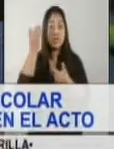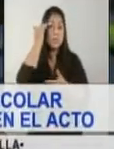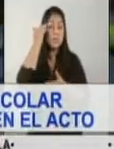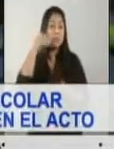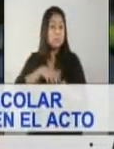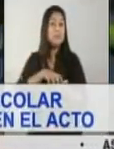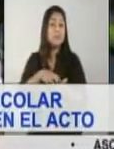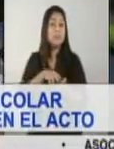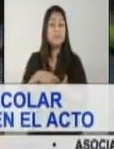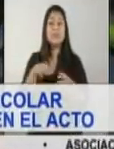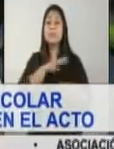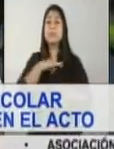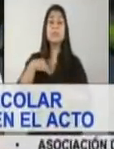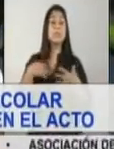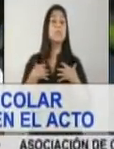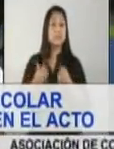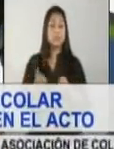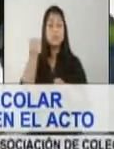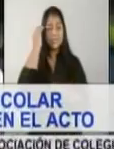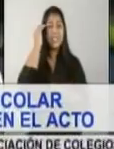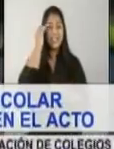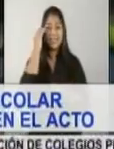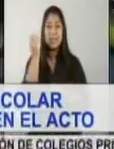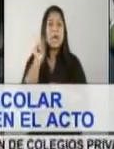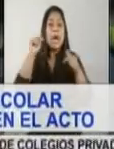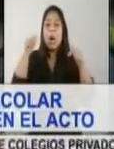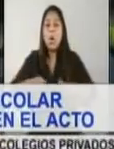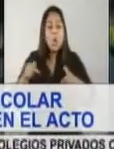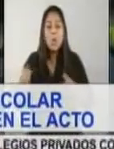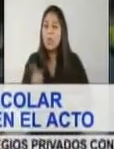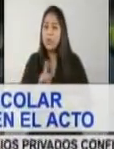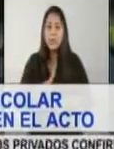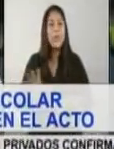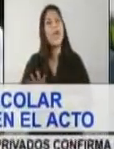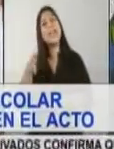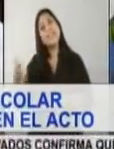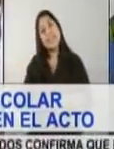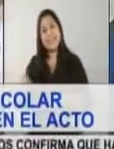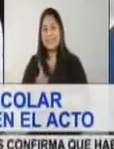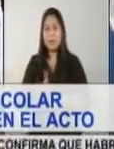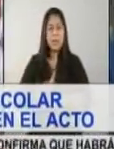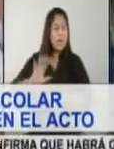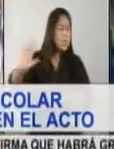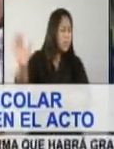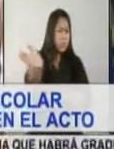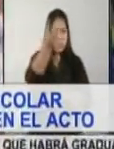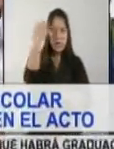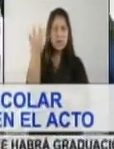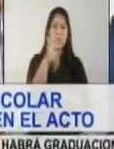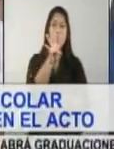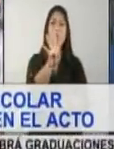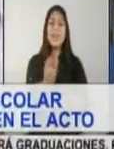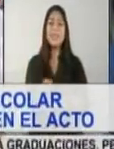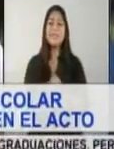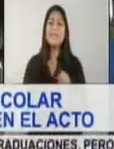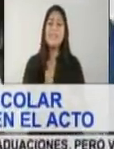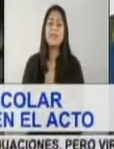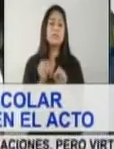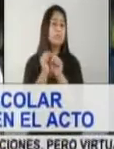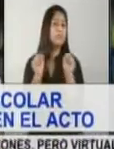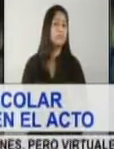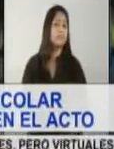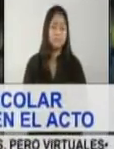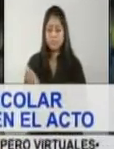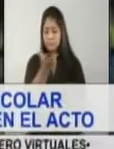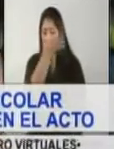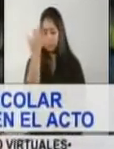en el Ministerio de Salud Pública, no de hoy, no de ayer, de hace más de 40 años, de un sistema que ha estado en el